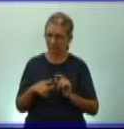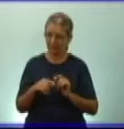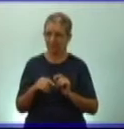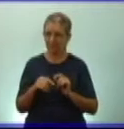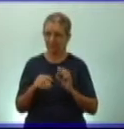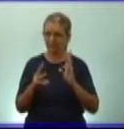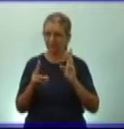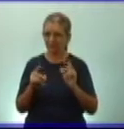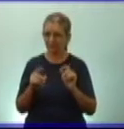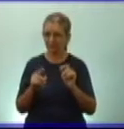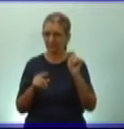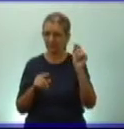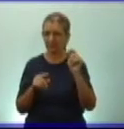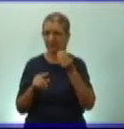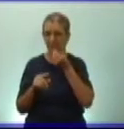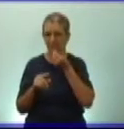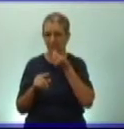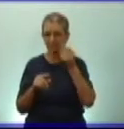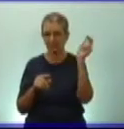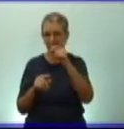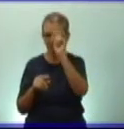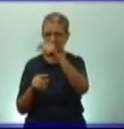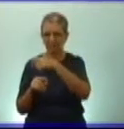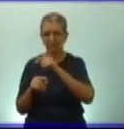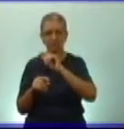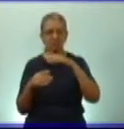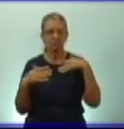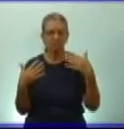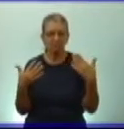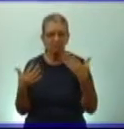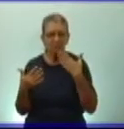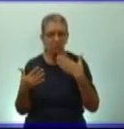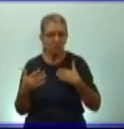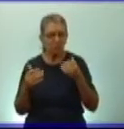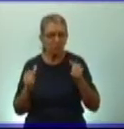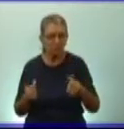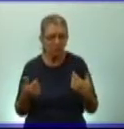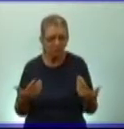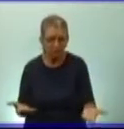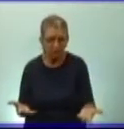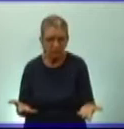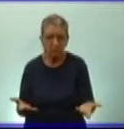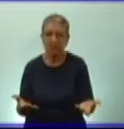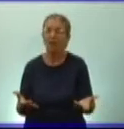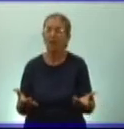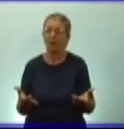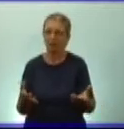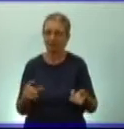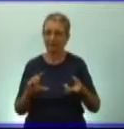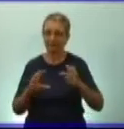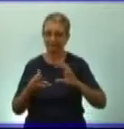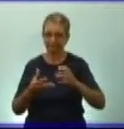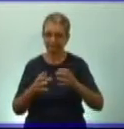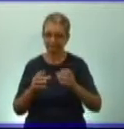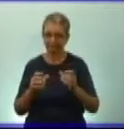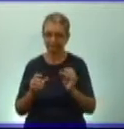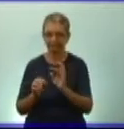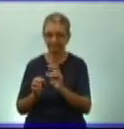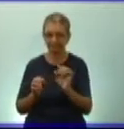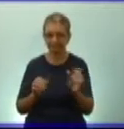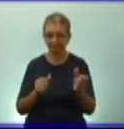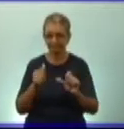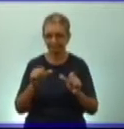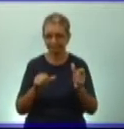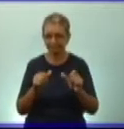números divisibles entre sí, se simplifican para obtener la relación más sencilla. Recuerden que las fórmulas químicas siempre indican la